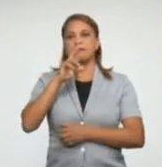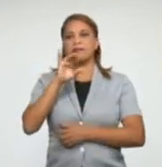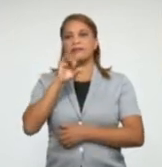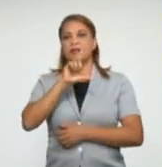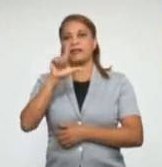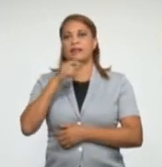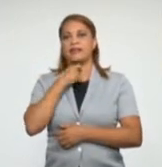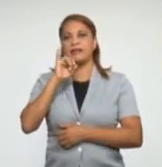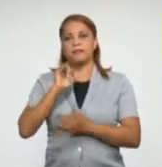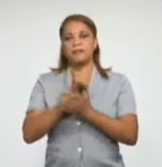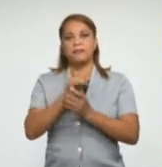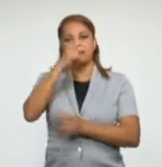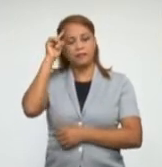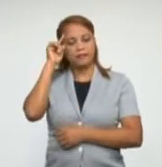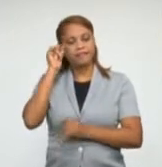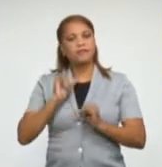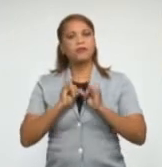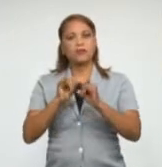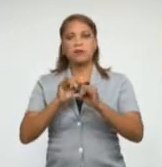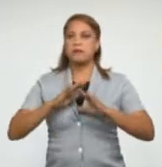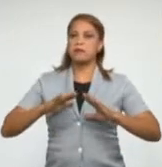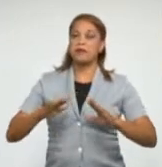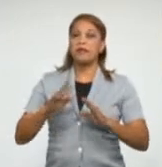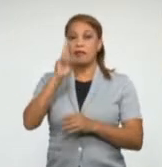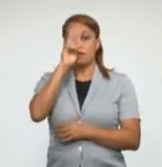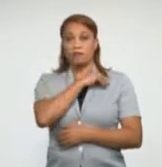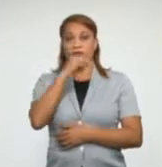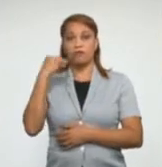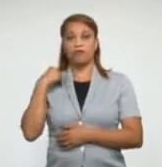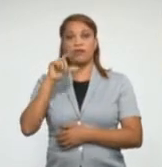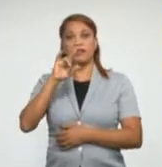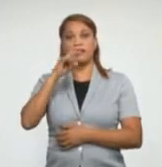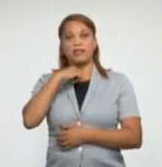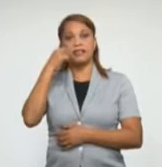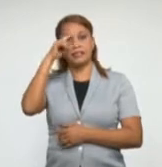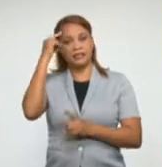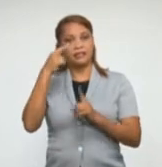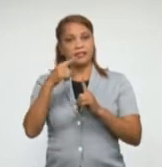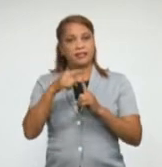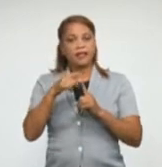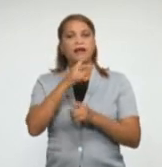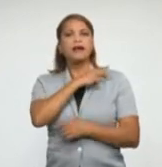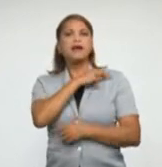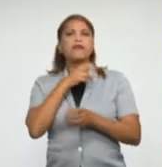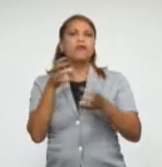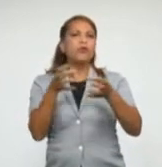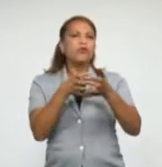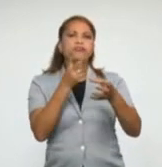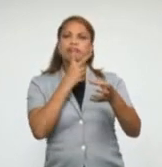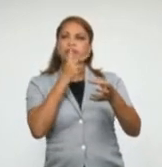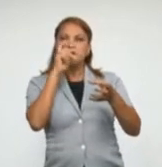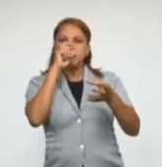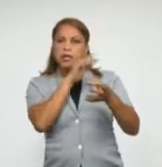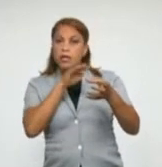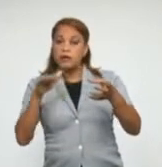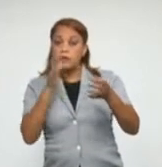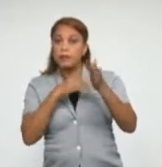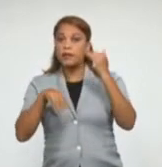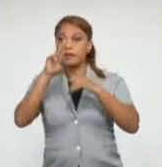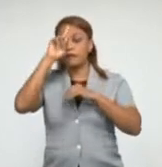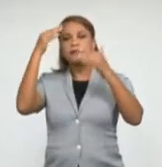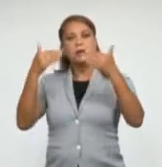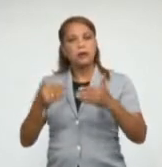y ya lo anunciamos. La doctora Lizeth López González, jefa del Grupo Nacional de Pediatría del Ministerio de Salud Pública, nos